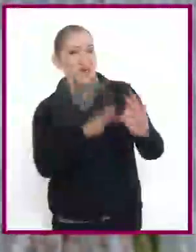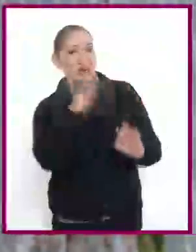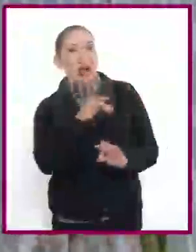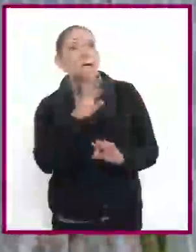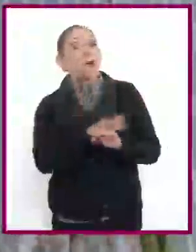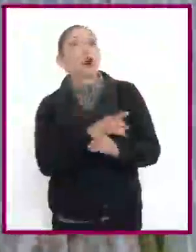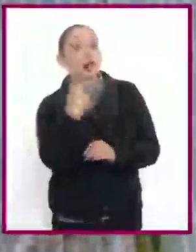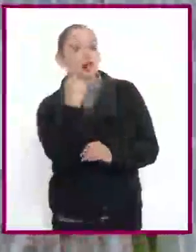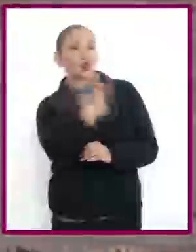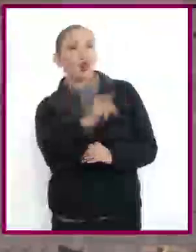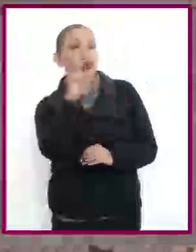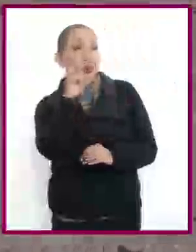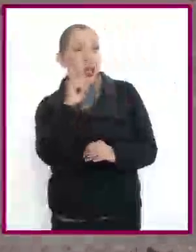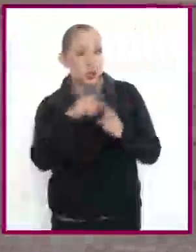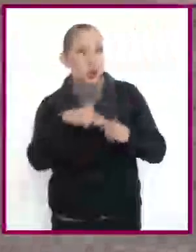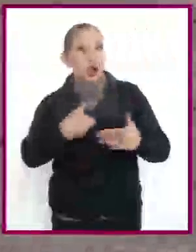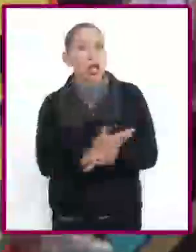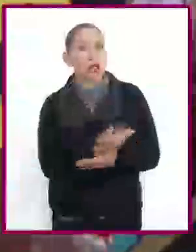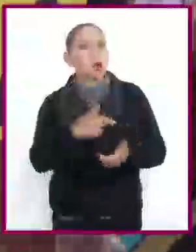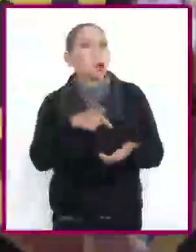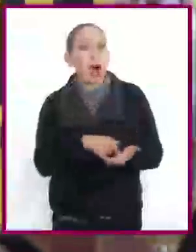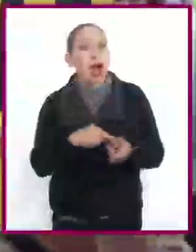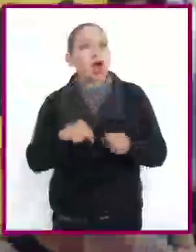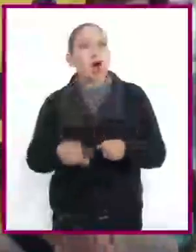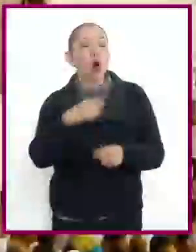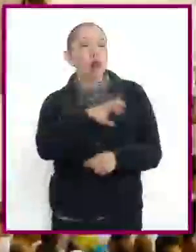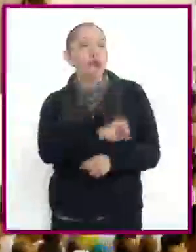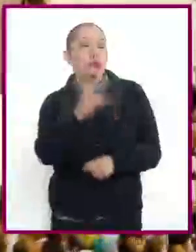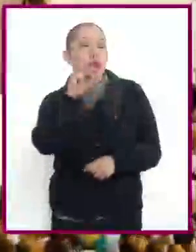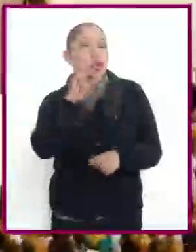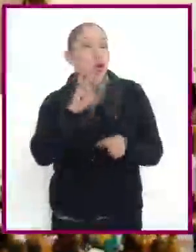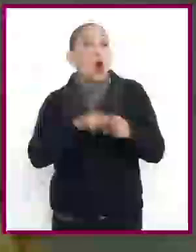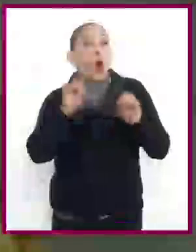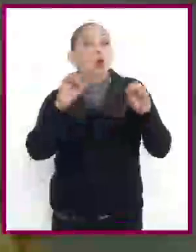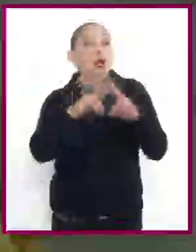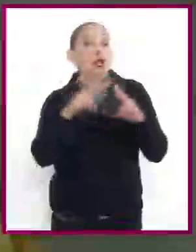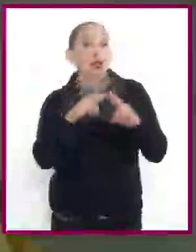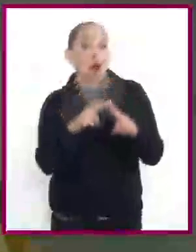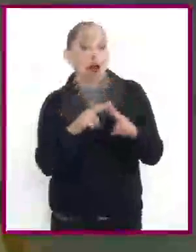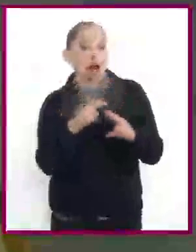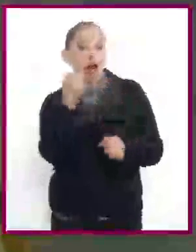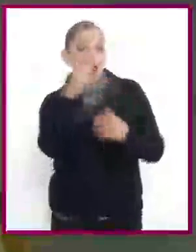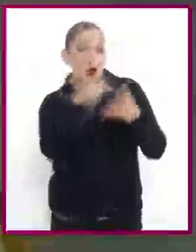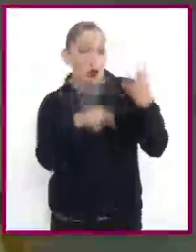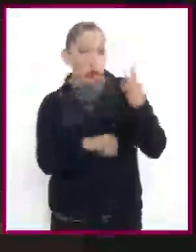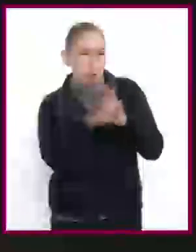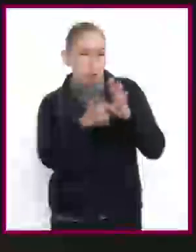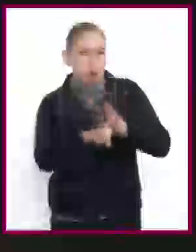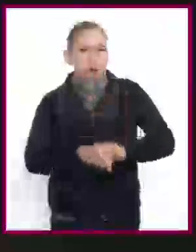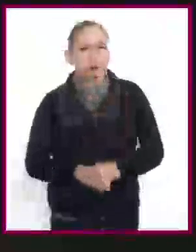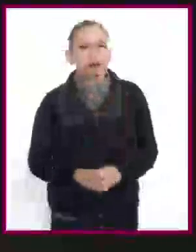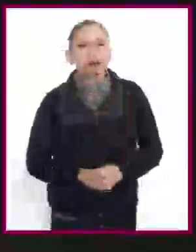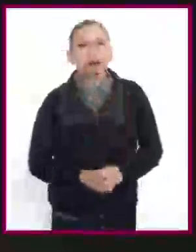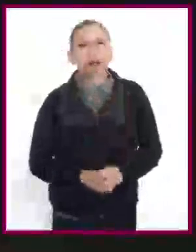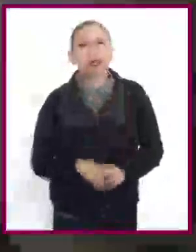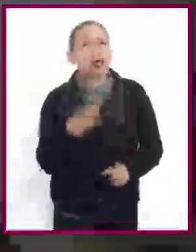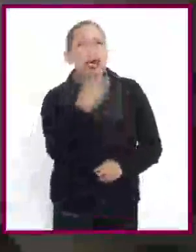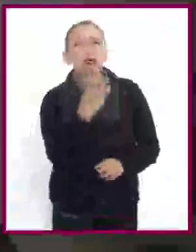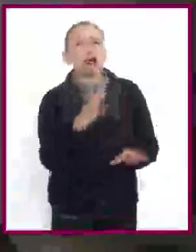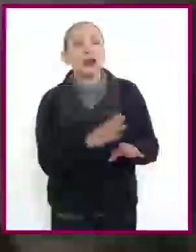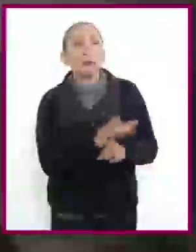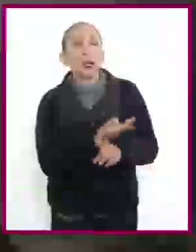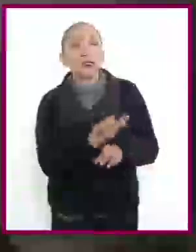la marginación. Reto 4. Discriminación. La discriminación es el trato desfavorable